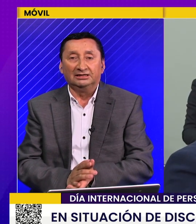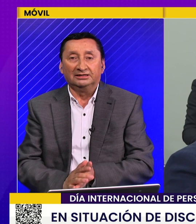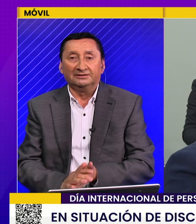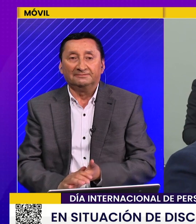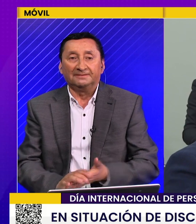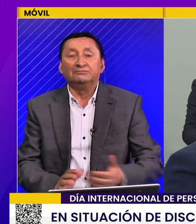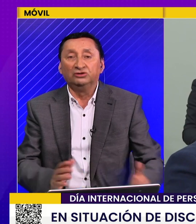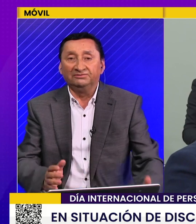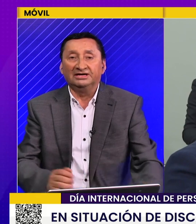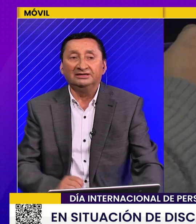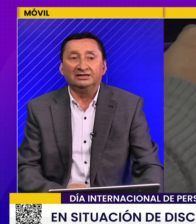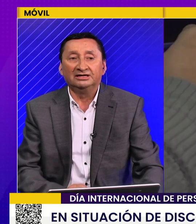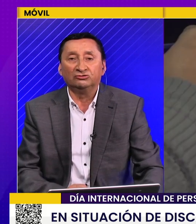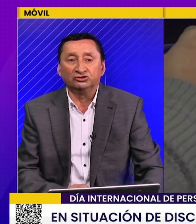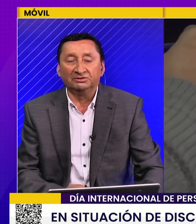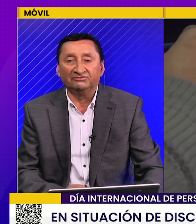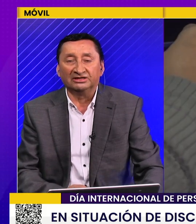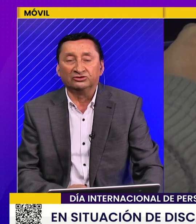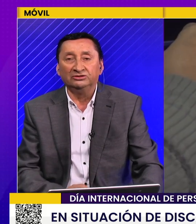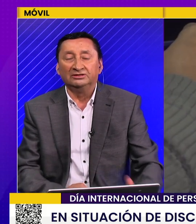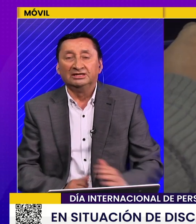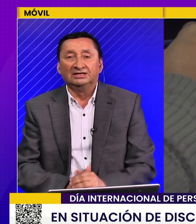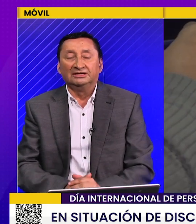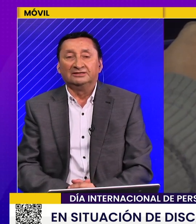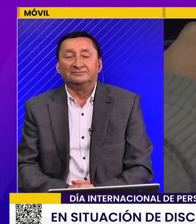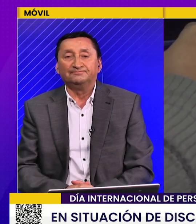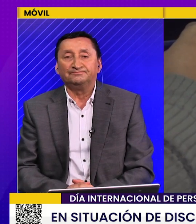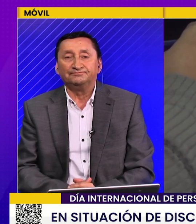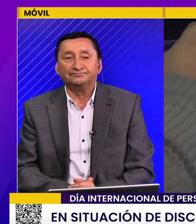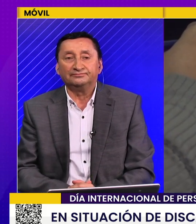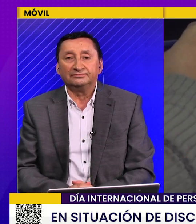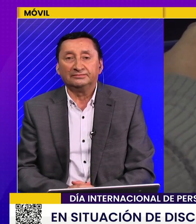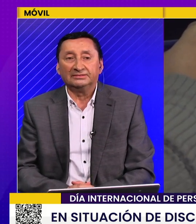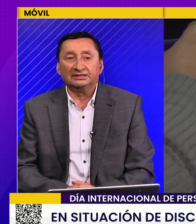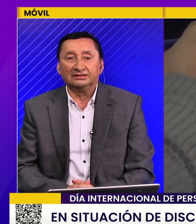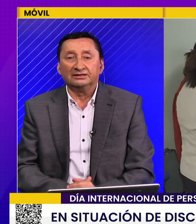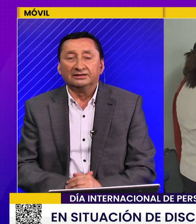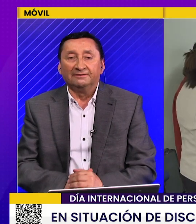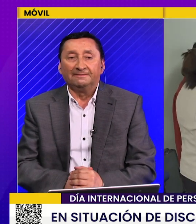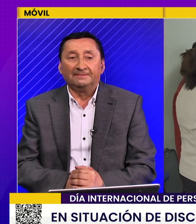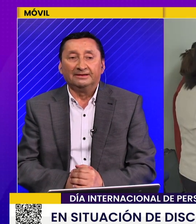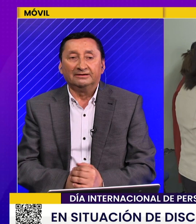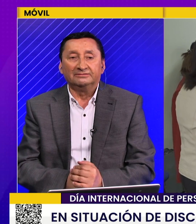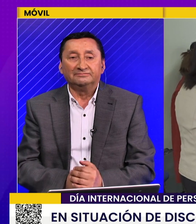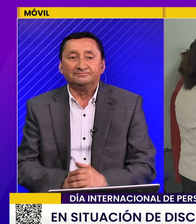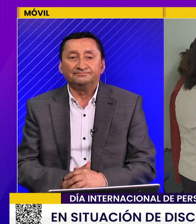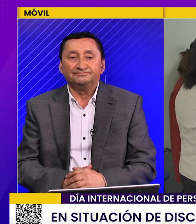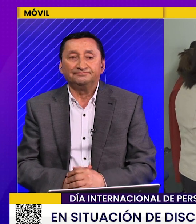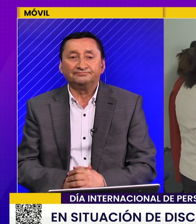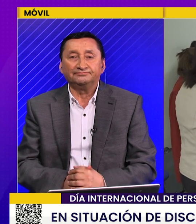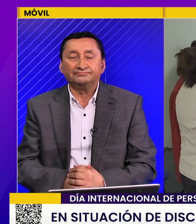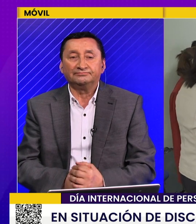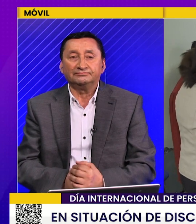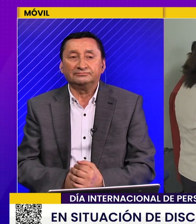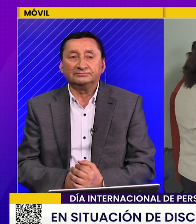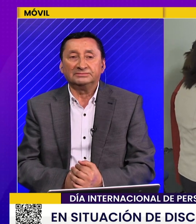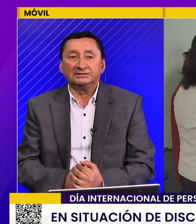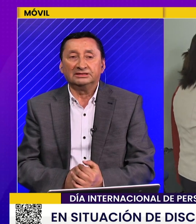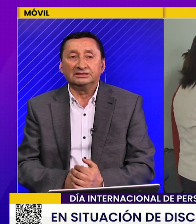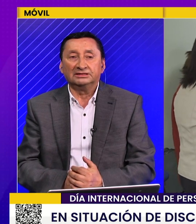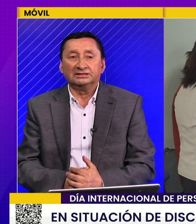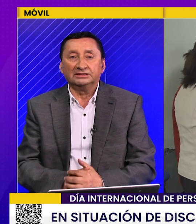¿Me escuchas? Muy bien, le escucho perfecto. Ah, perfecto. Estoy con problemas porque no me funciona el horizontal.